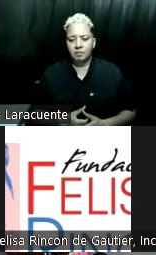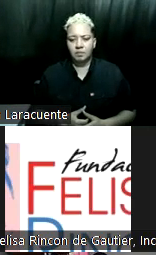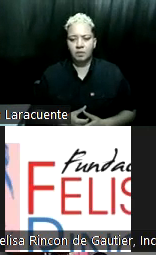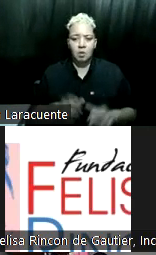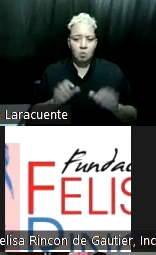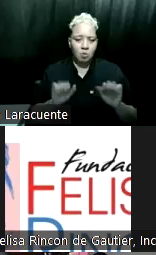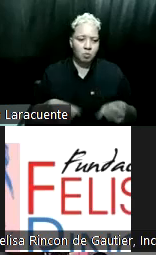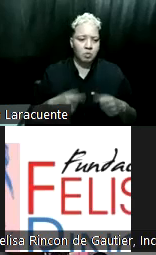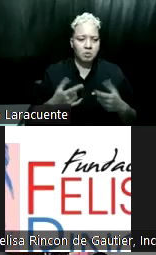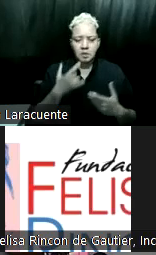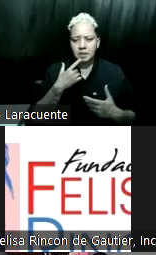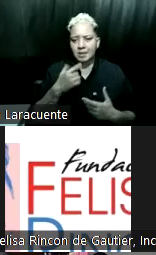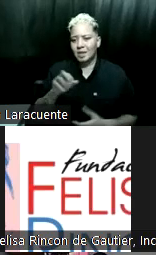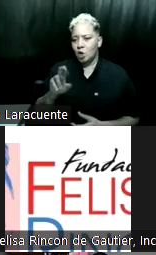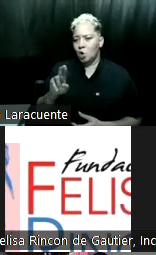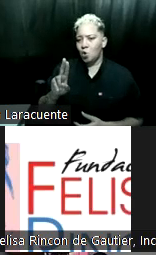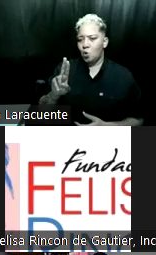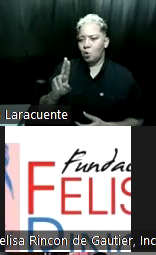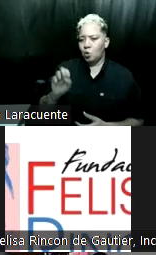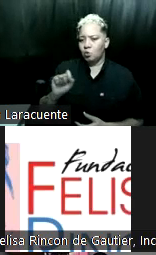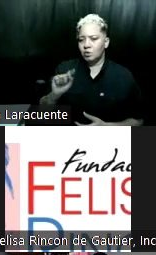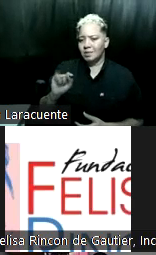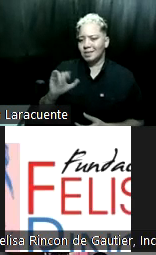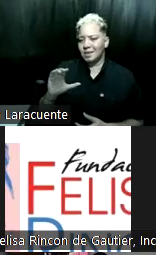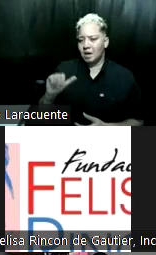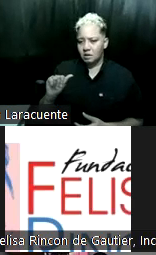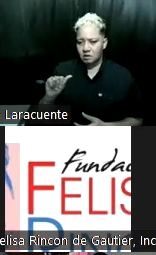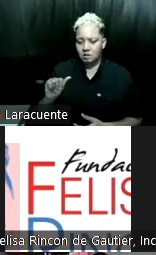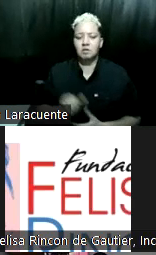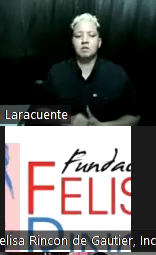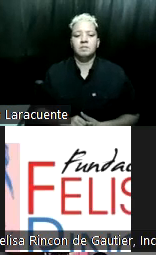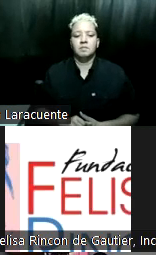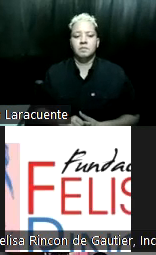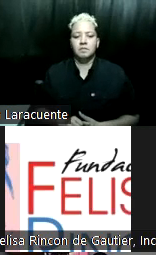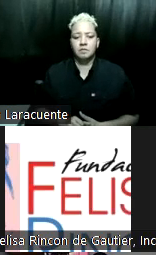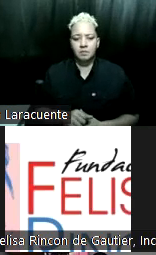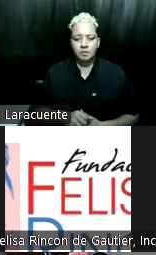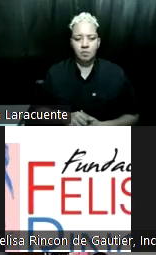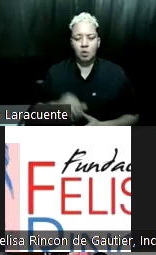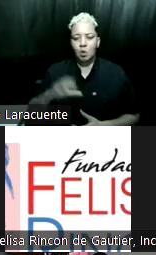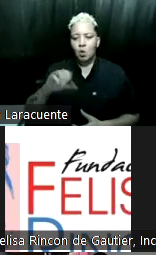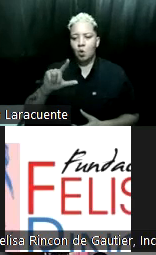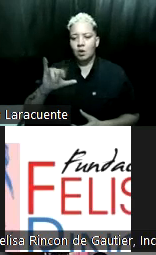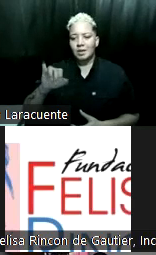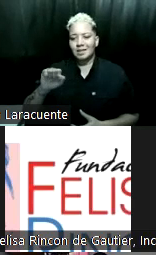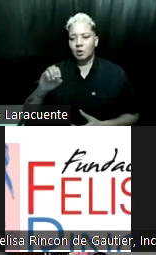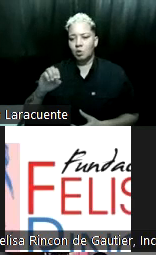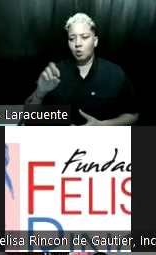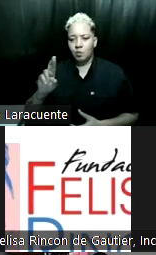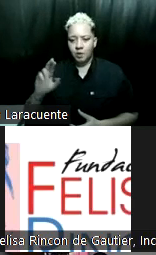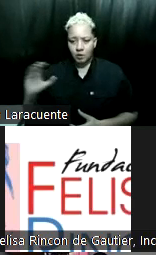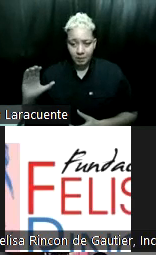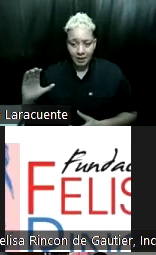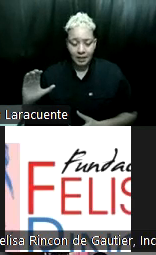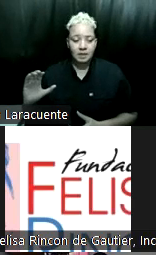decir rústicas en gran medida. Es con el Coliseo Roberto Clemente y me